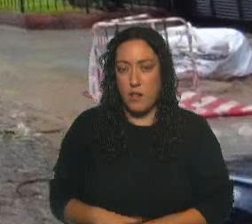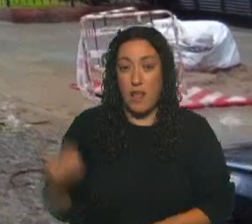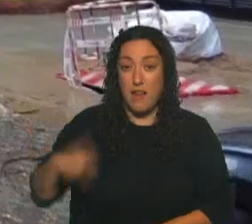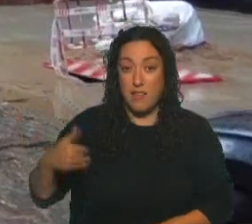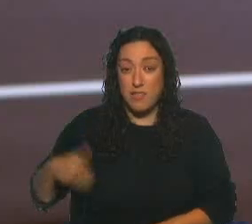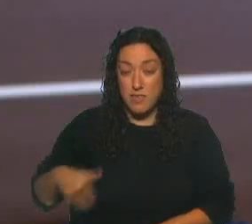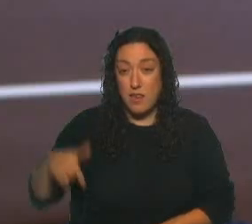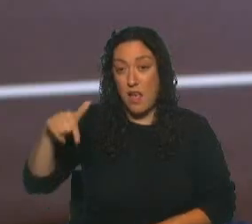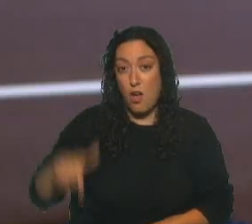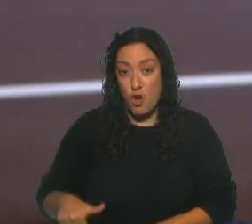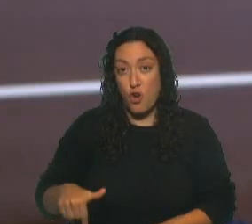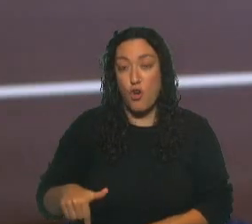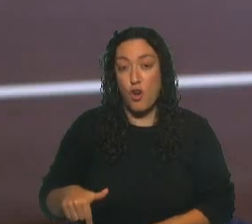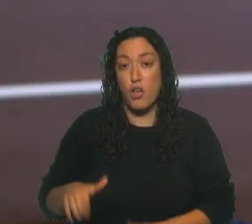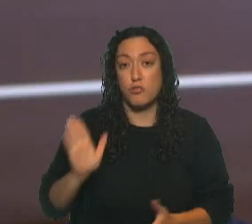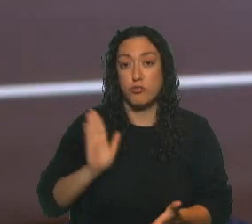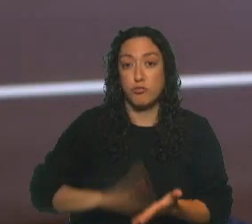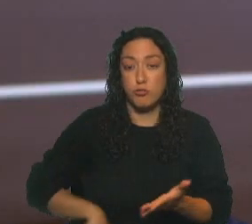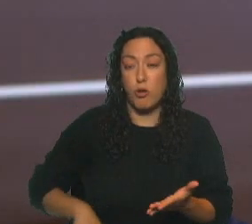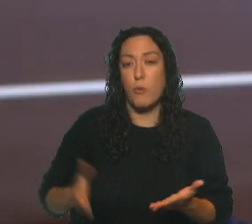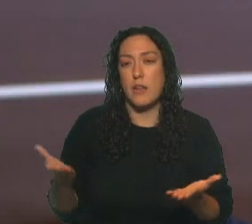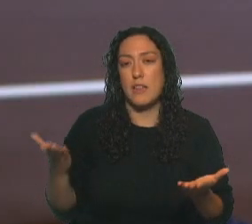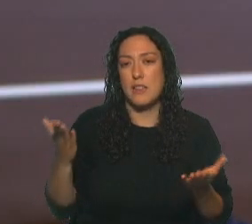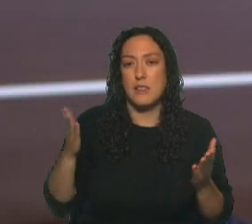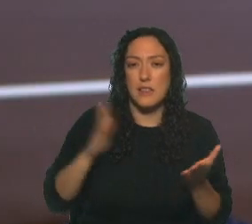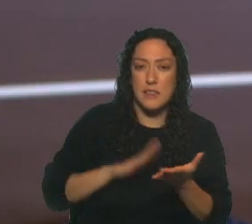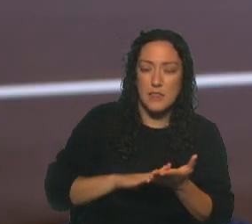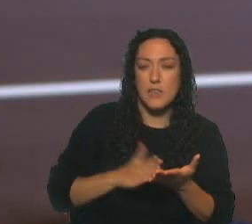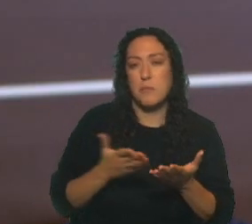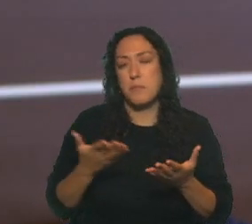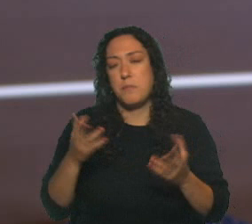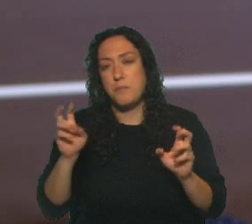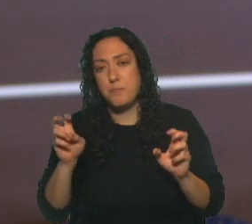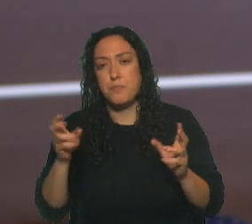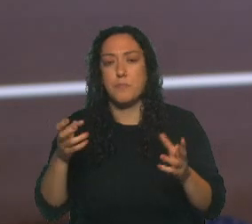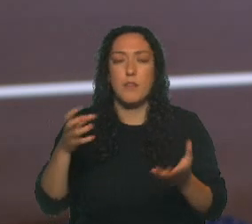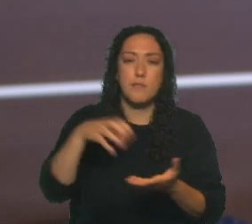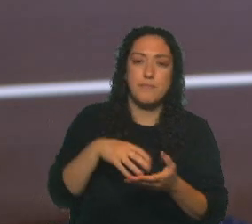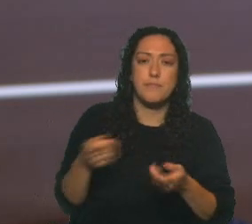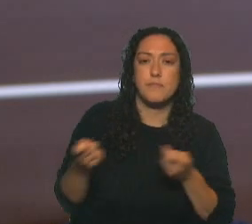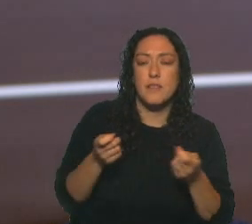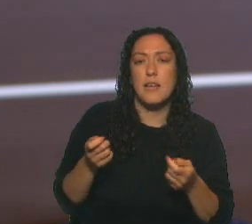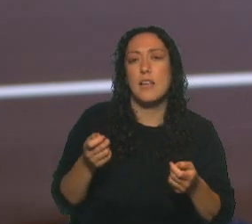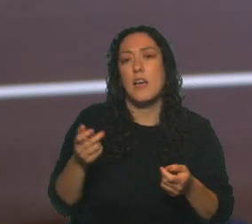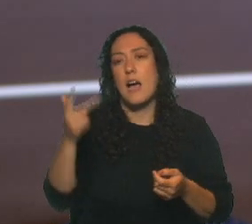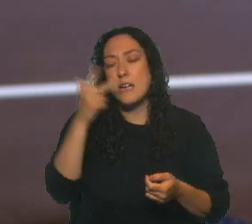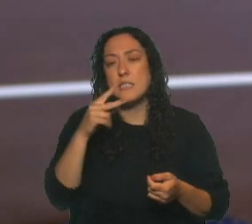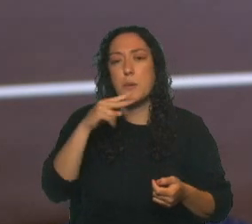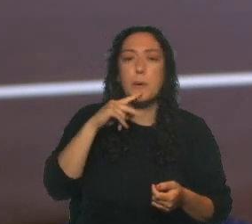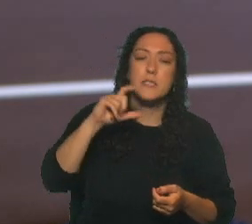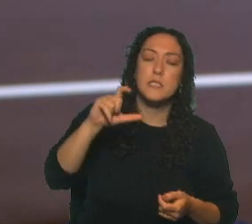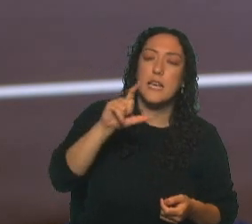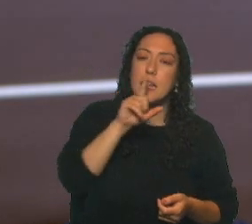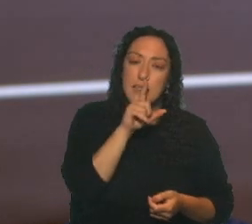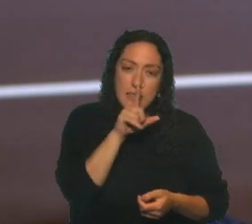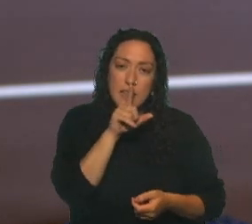parte de seguro del hogar, de seguro integral de comercio, tienen generalmente las cláusulas de HVCT, huracán, vendaval, ciclón o tornado. Por lo